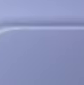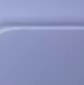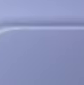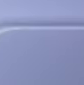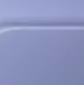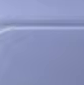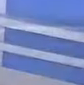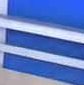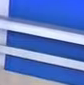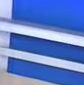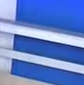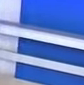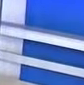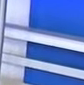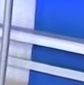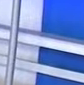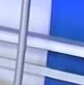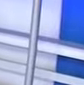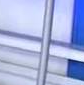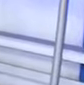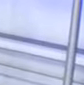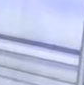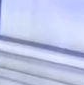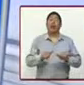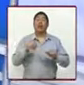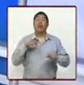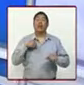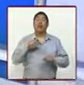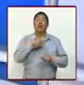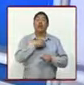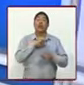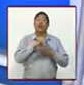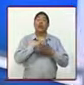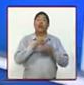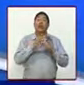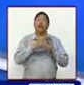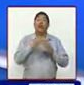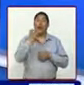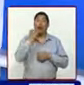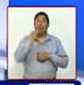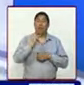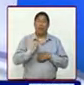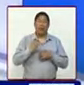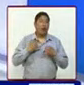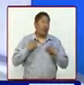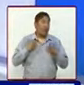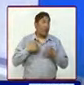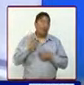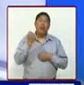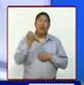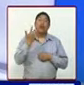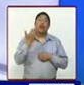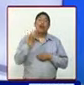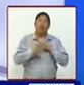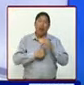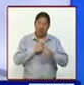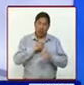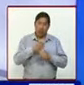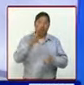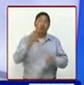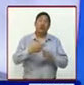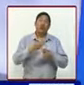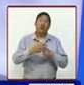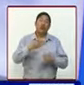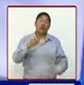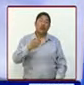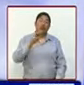Al día. Quédese con nosotros porque en breve le vamos a contar la historia de esta jovencita. Tiene 15 años, Briselda, sabe, está